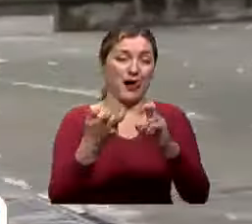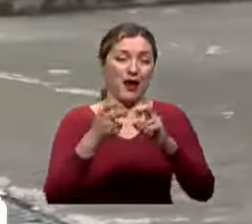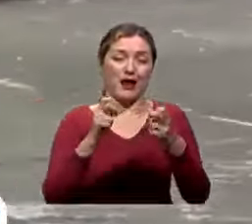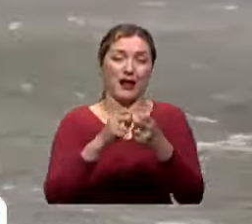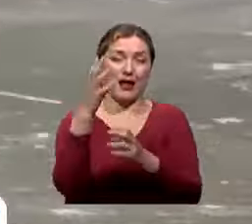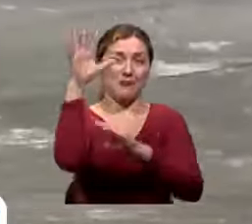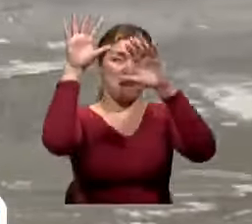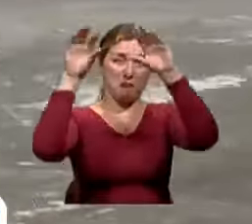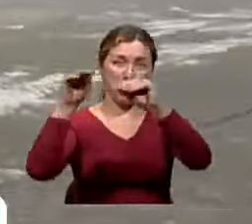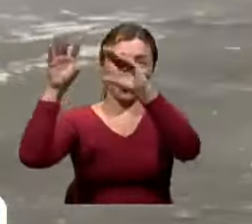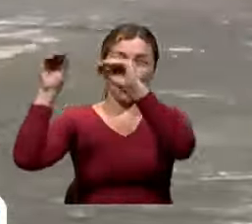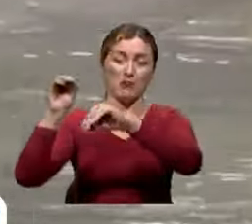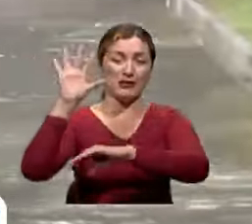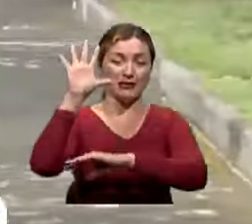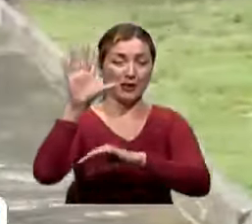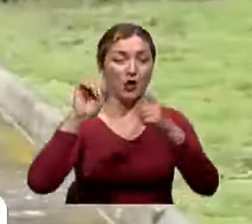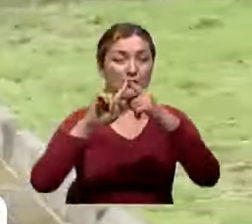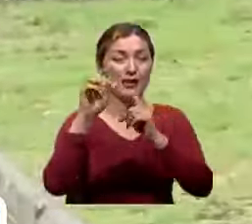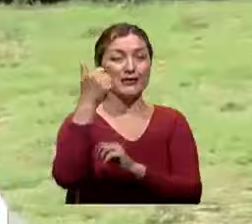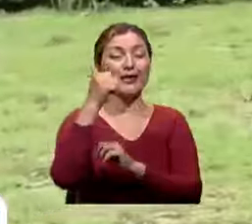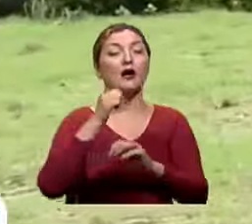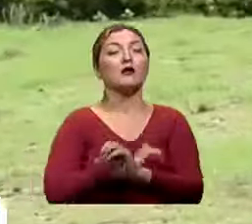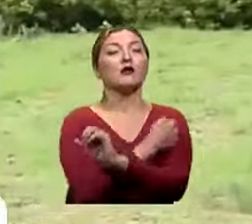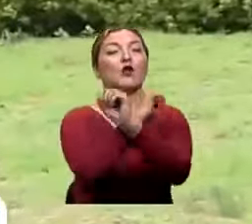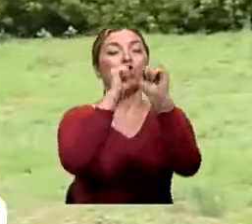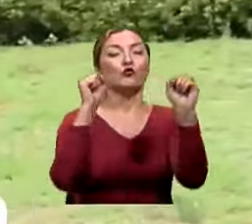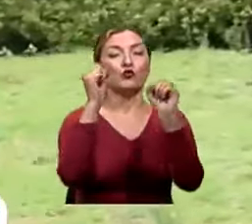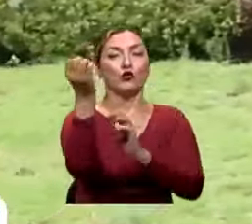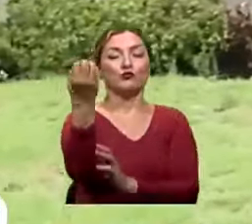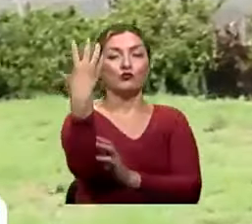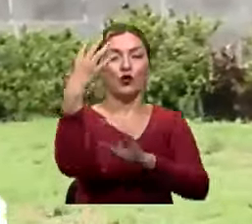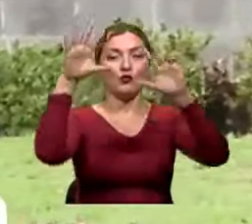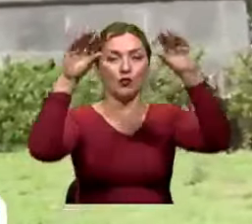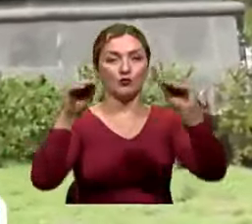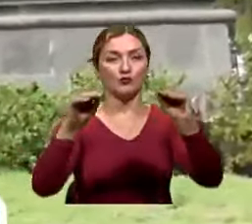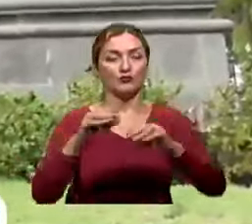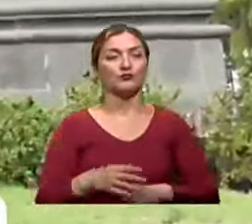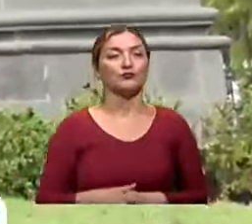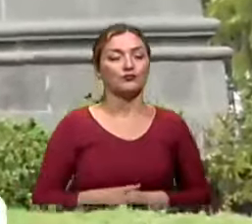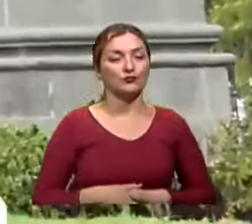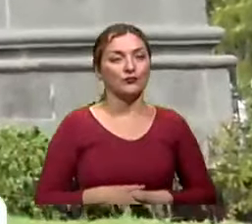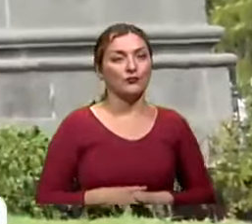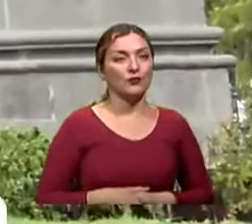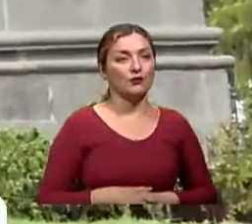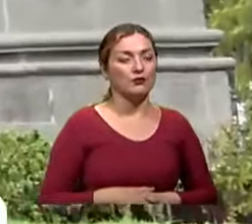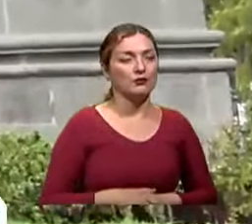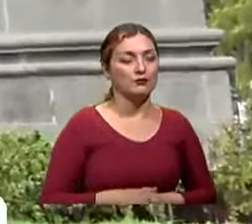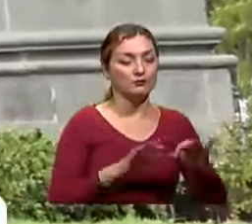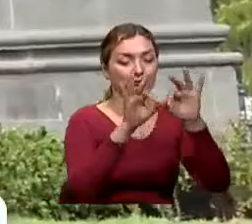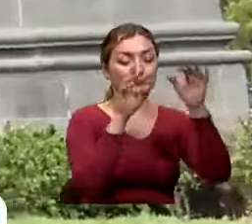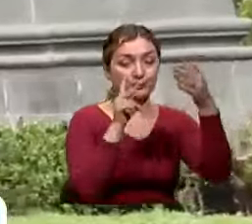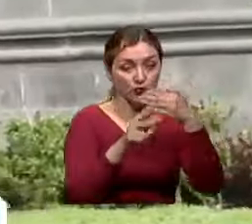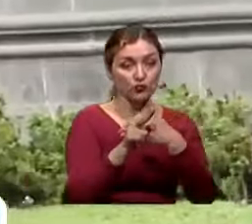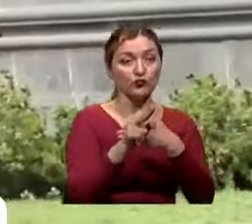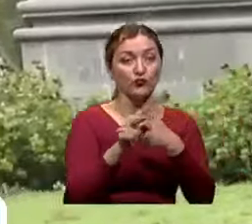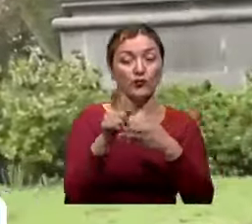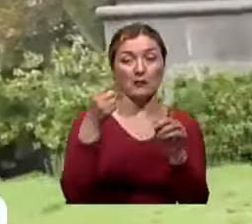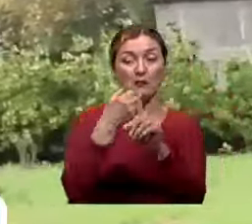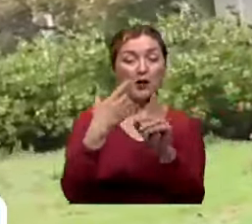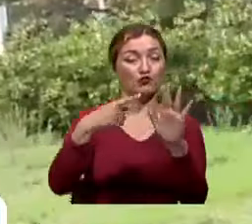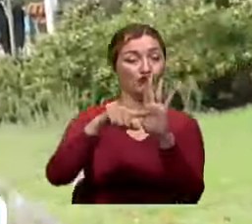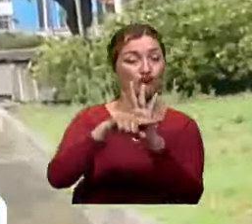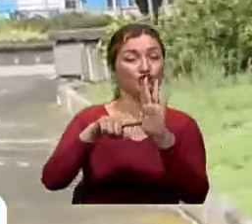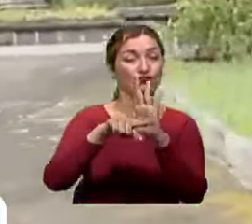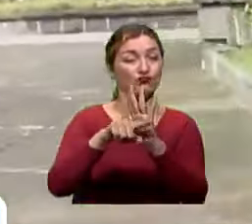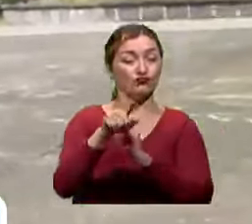cortes entre 5 y 10 de la mañana, lo que me implica que los semáforos van a estar apagados. Debido a los cortes de energía que hay que afecta a los